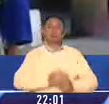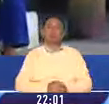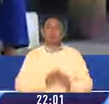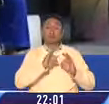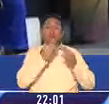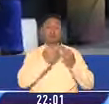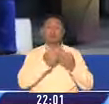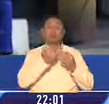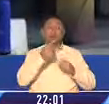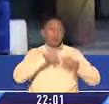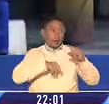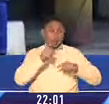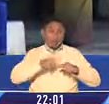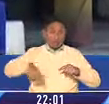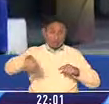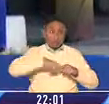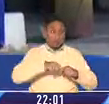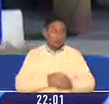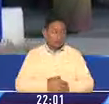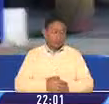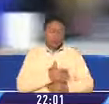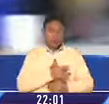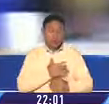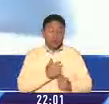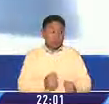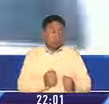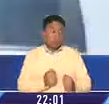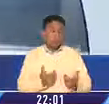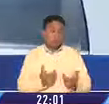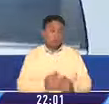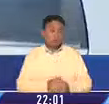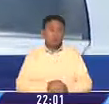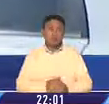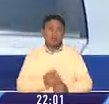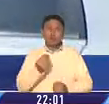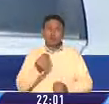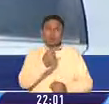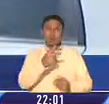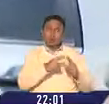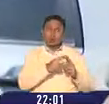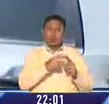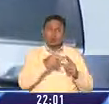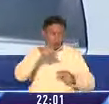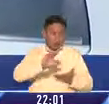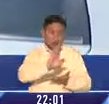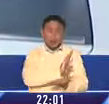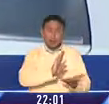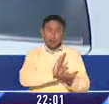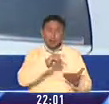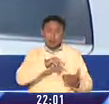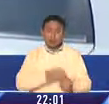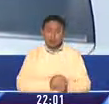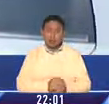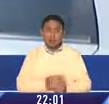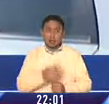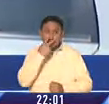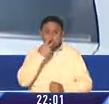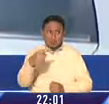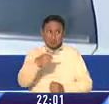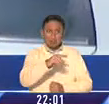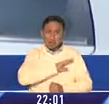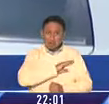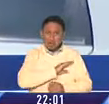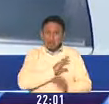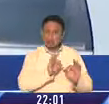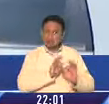familiares como moradores estaban impactados. Ese muchacho lo conozco, es aquí el barrio. Muchacho que no lo he visto haciendo ninguna cosa maluca,